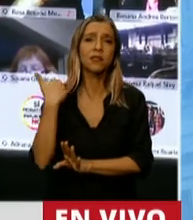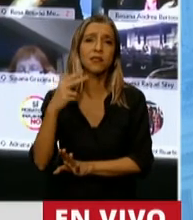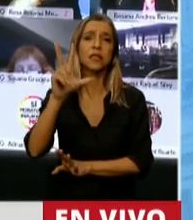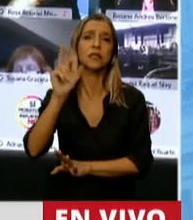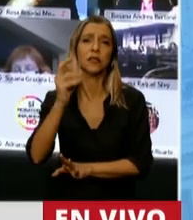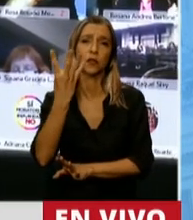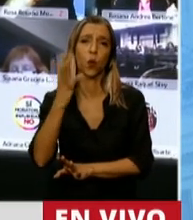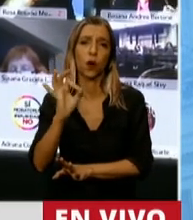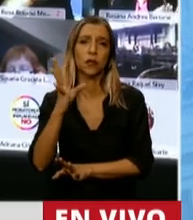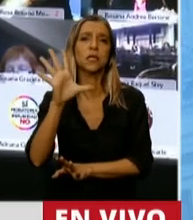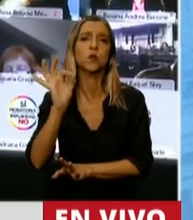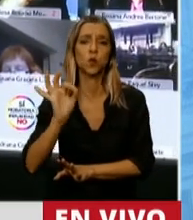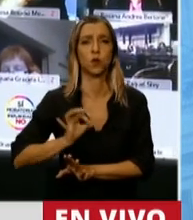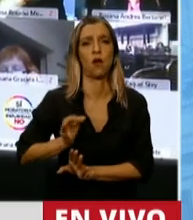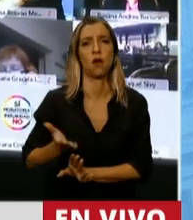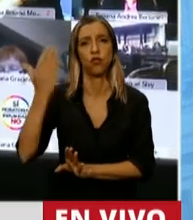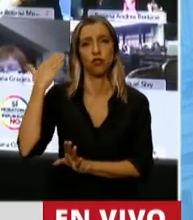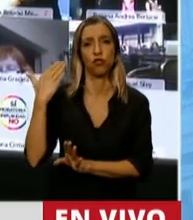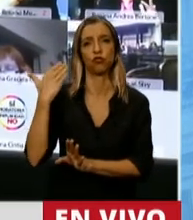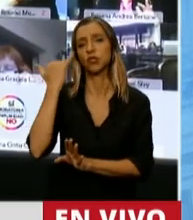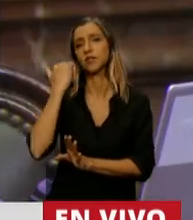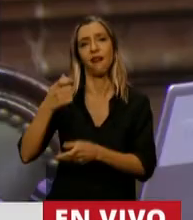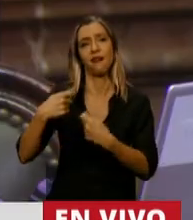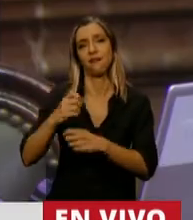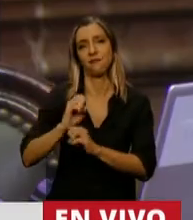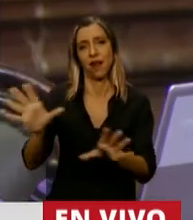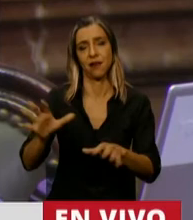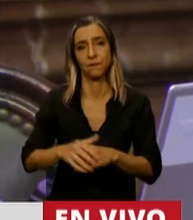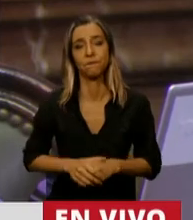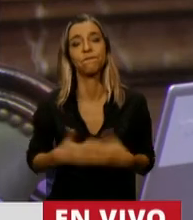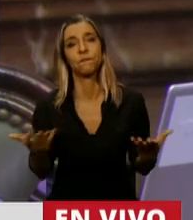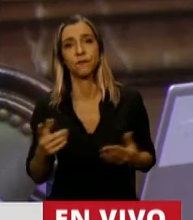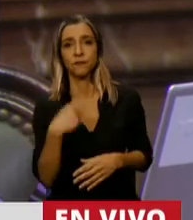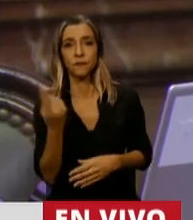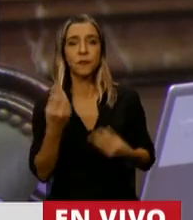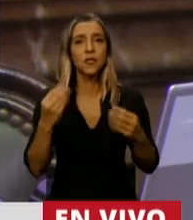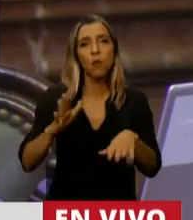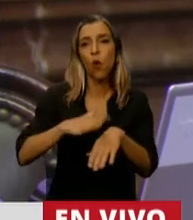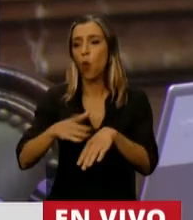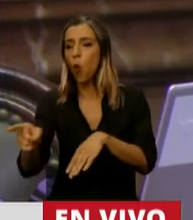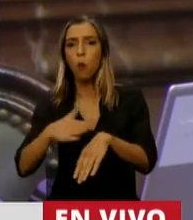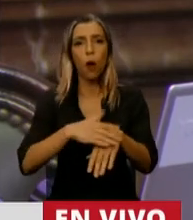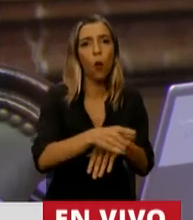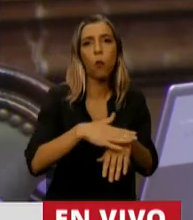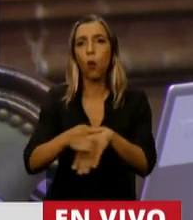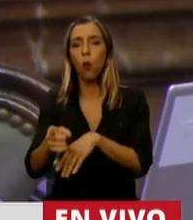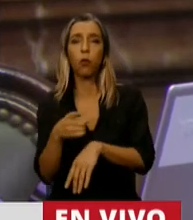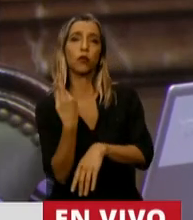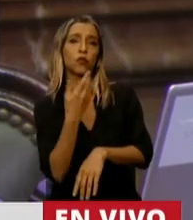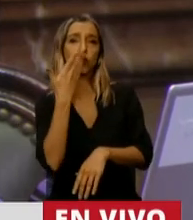atrás. Entonces, cuando empezamos a cargar culpas y cuando ocupamos esos 5 minutos que